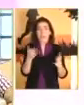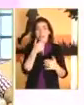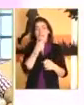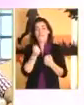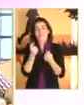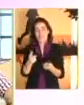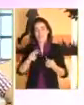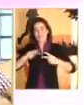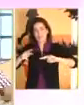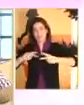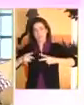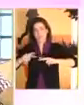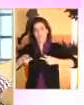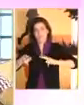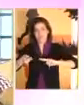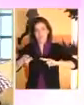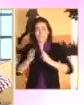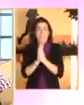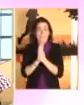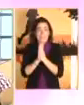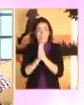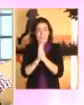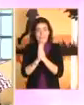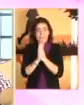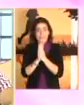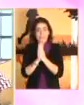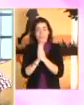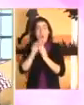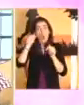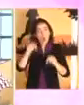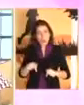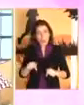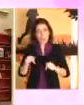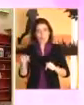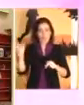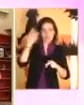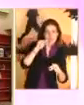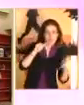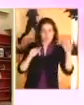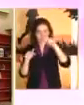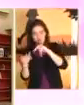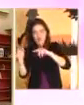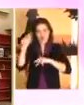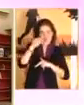facilitar el trabajo de nuestros intérpretes os pedimos que hoy no... No peleéis.